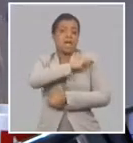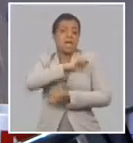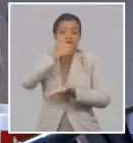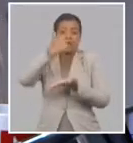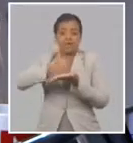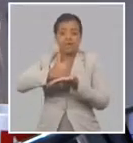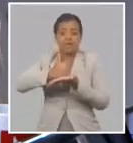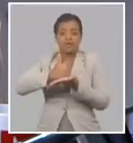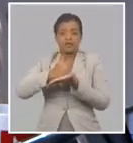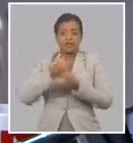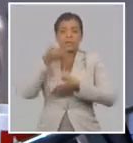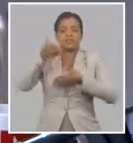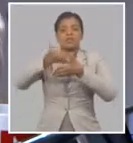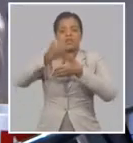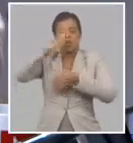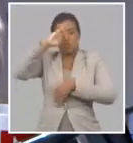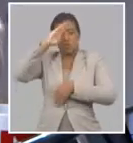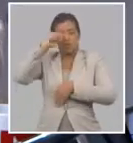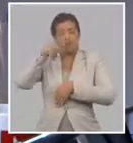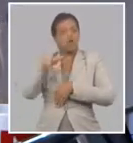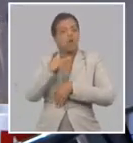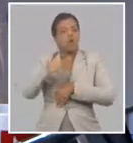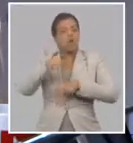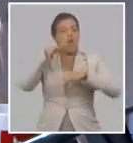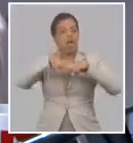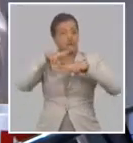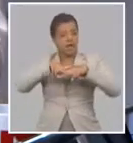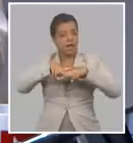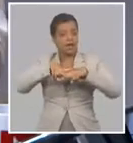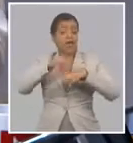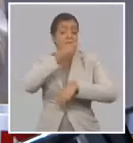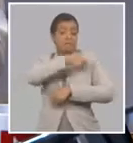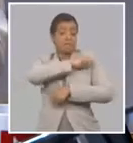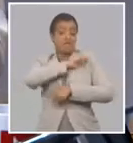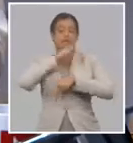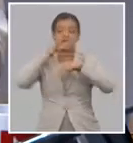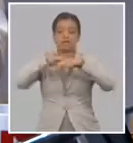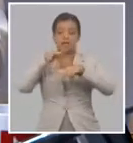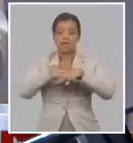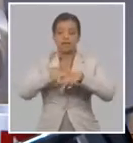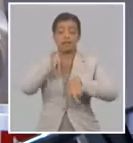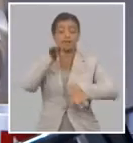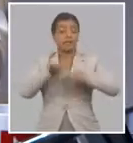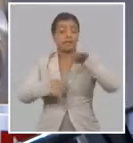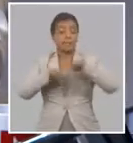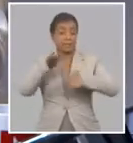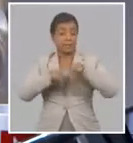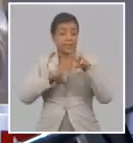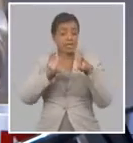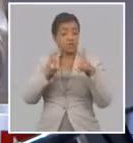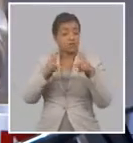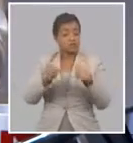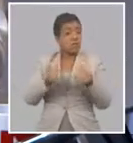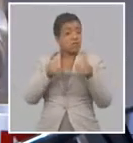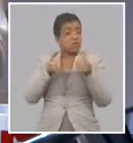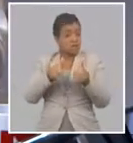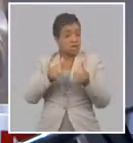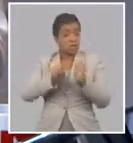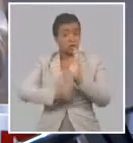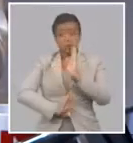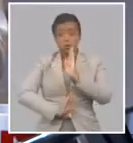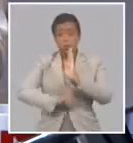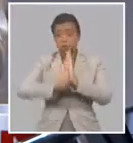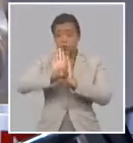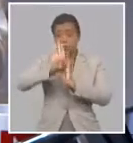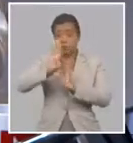se incorporó a ya la habana también en la frecuencia de madrid y en dependencia de la cobertura o el avance del tema